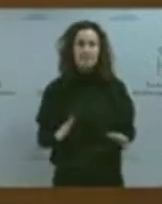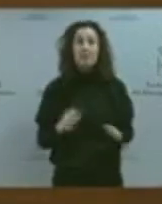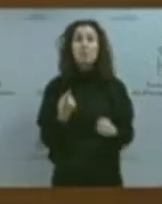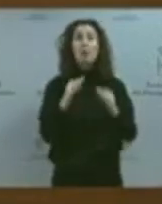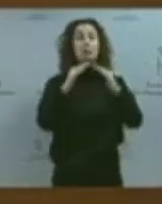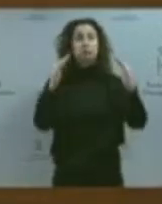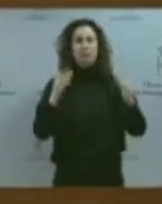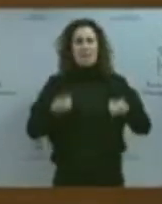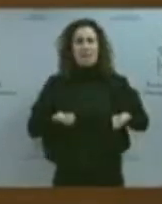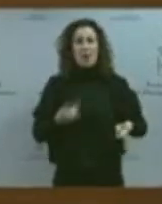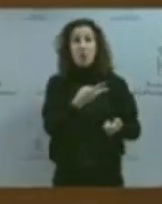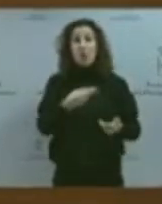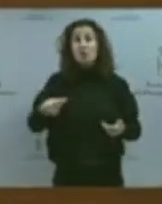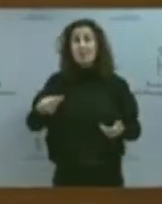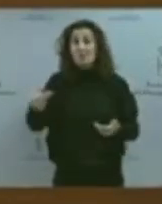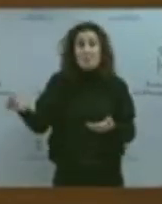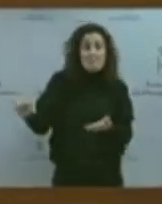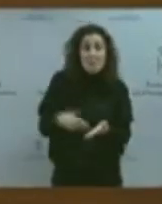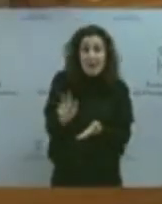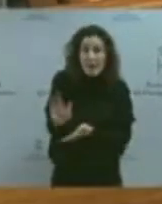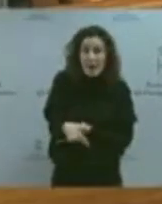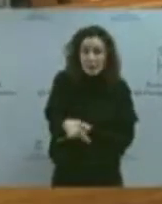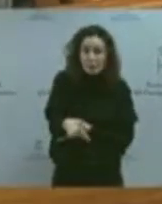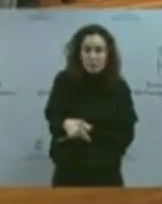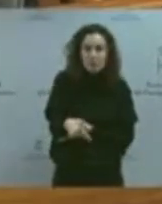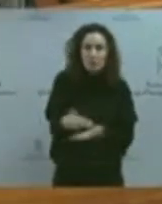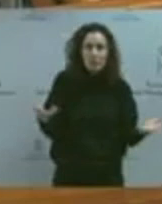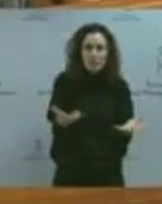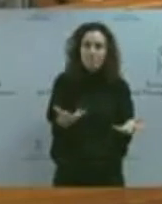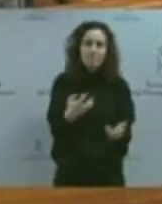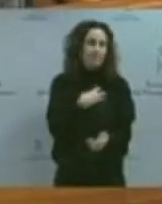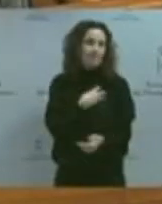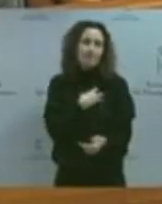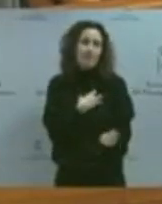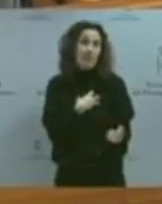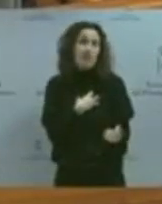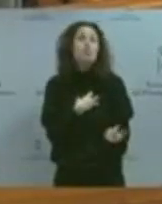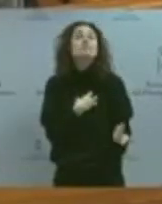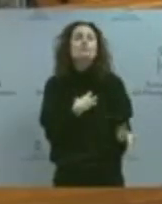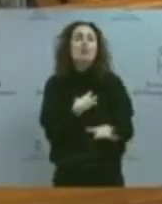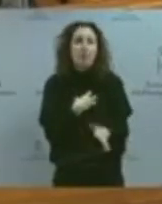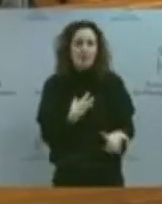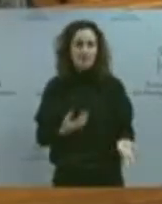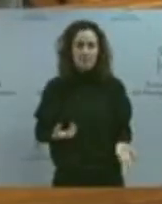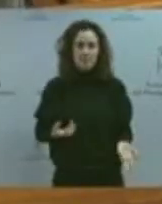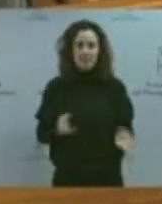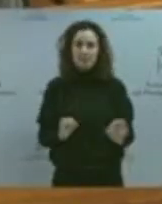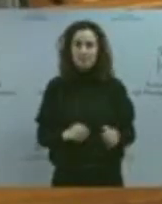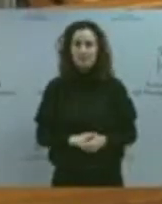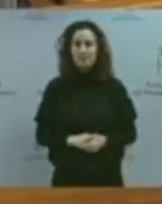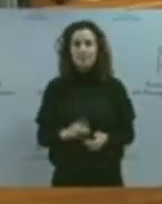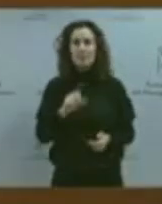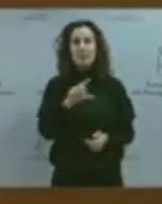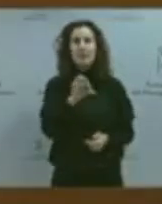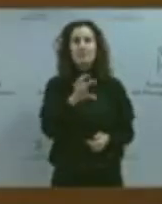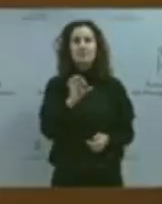se puede hacer por la vía urgente. Entonces, bueno, pues será así. Celestino Montoto. El Celestino Montoto,